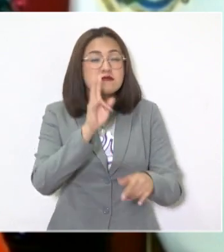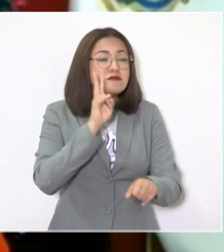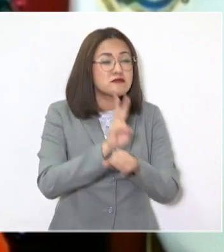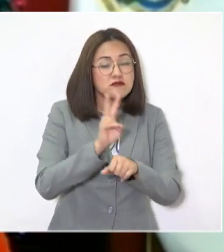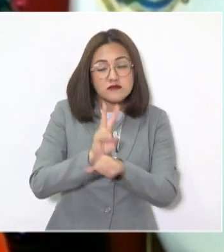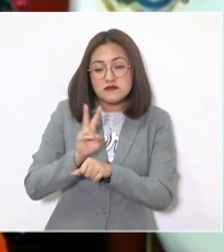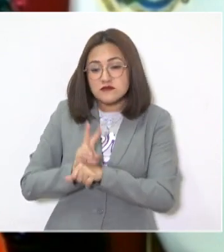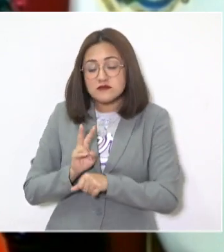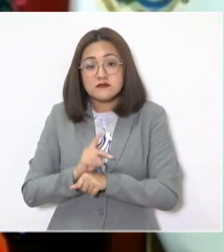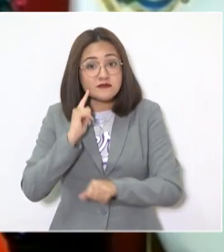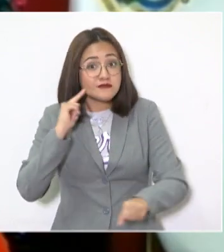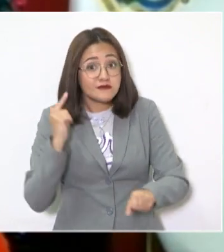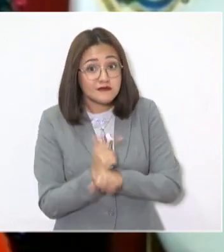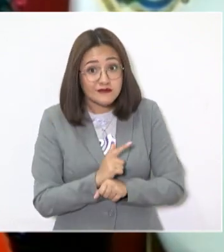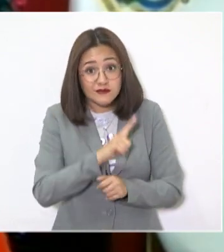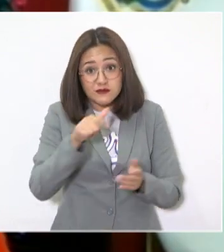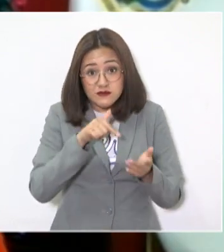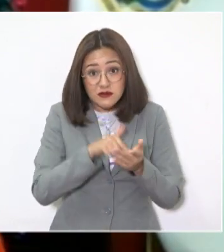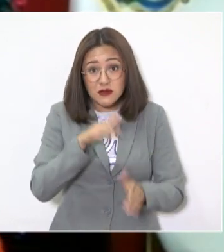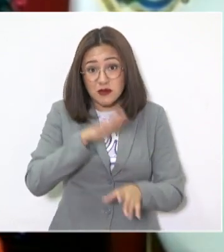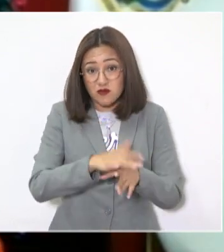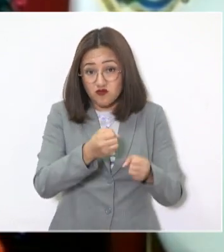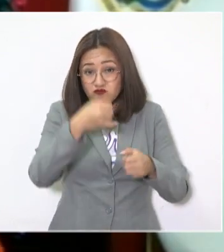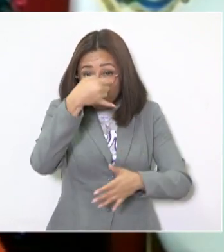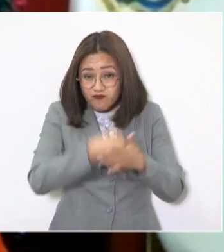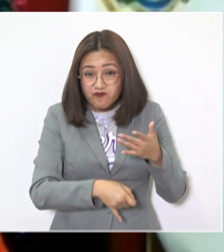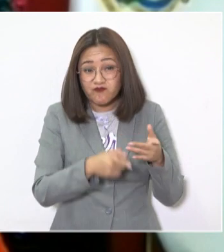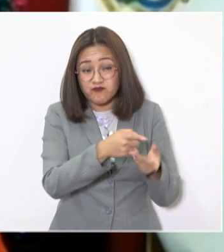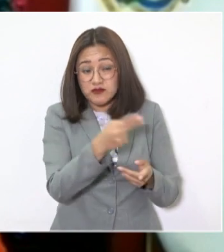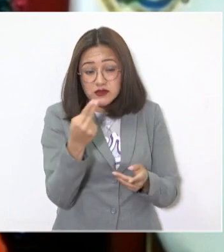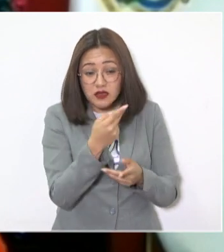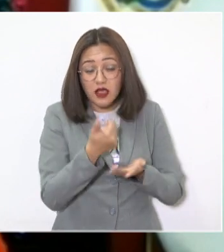monitoreos para identificar población vulnerable